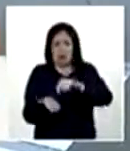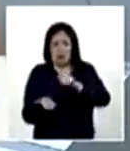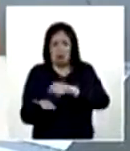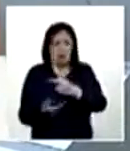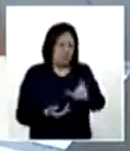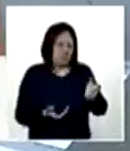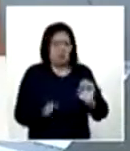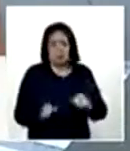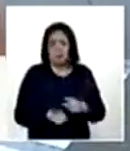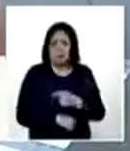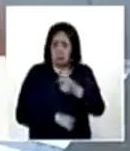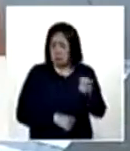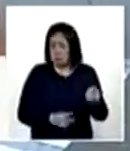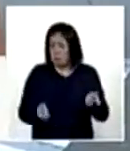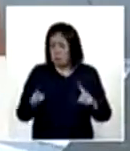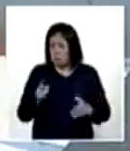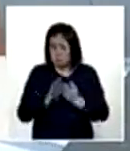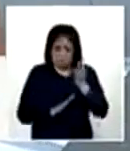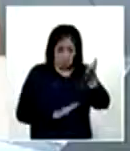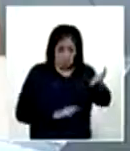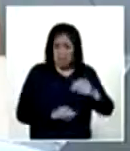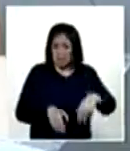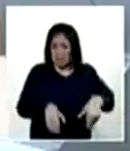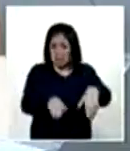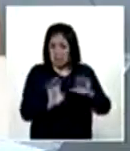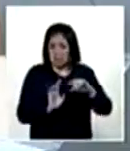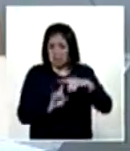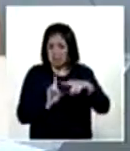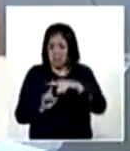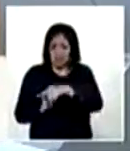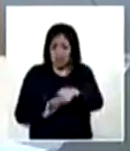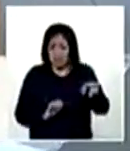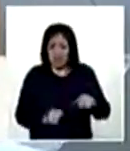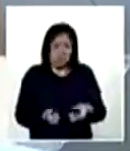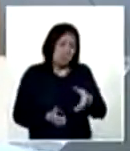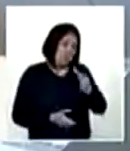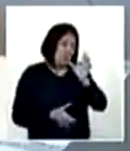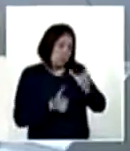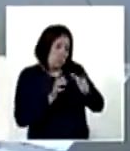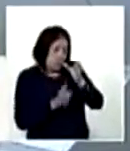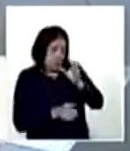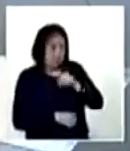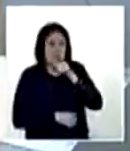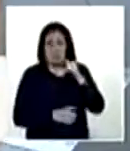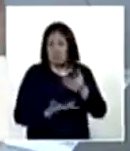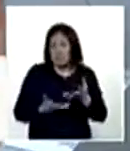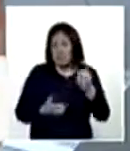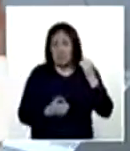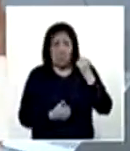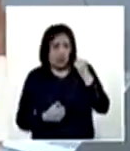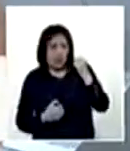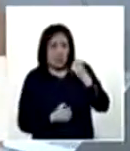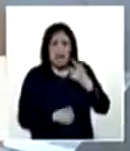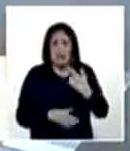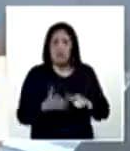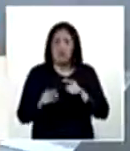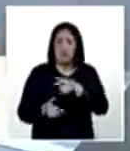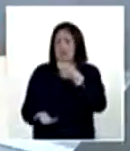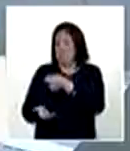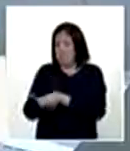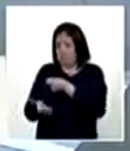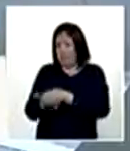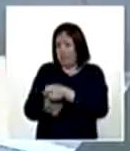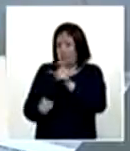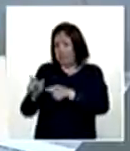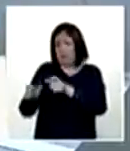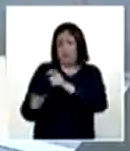un clásico, ¿no? Cuando van al cementerio y están ahí tomando una cervecita, bailando entre música, cuando le pagan a estos músicos para que vayan